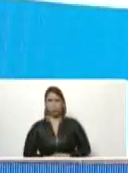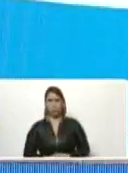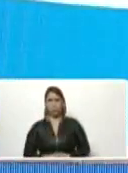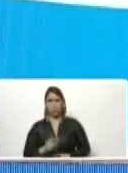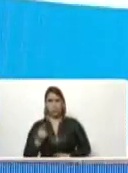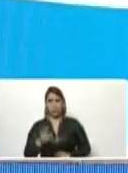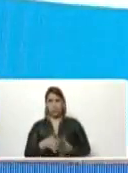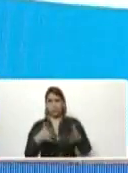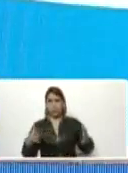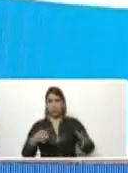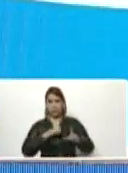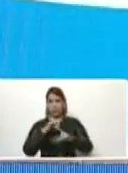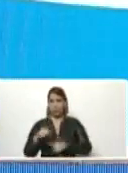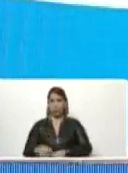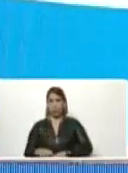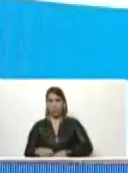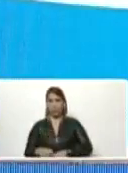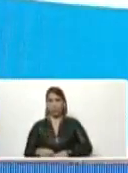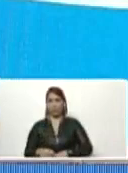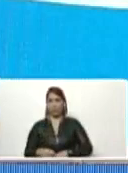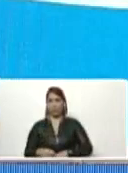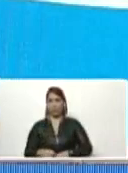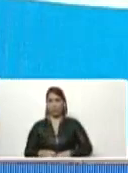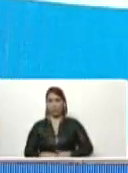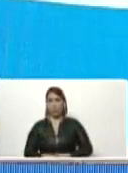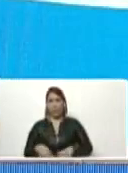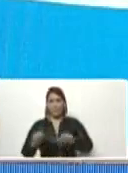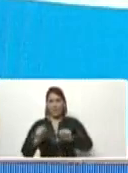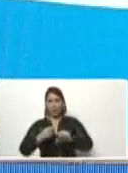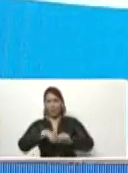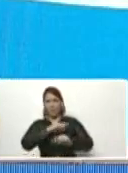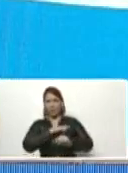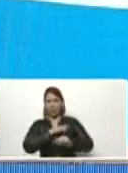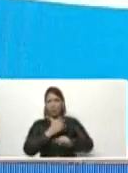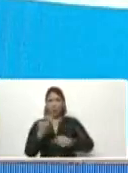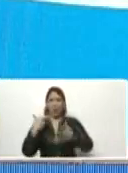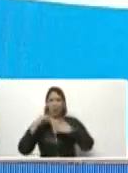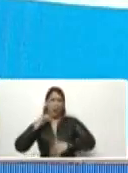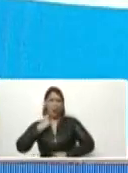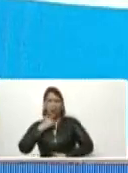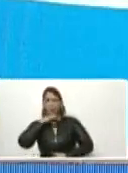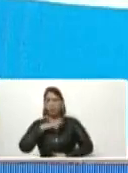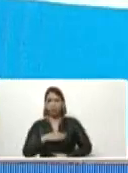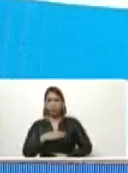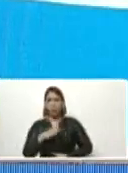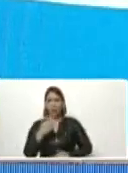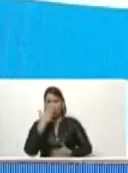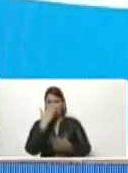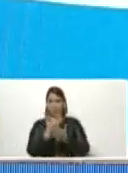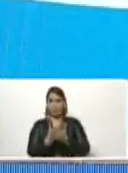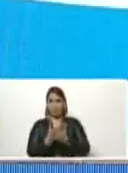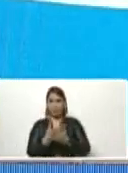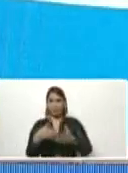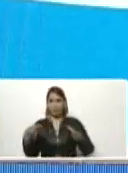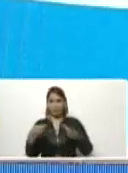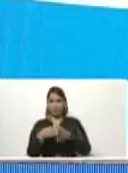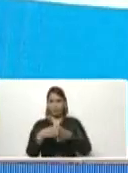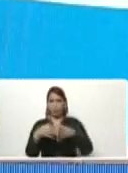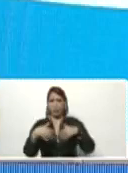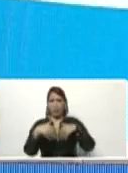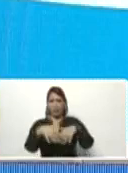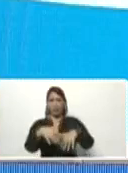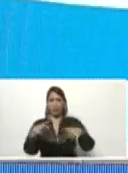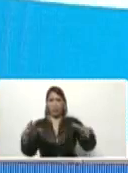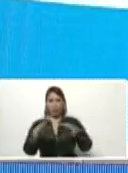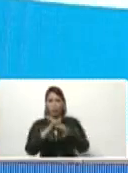derrota del imperio español ante un ejército unido de